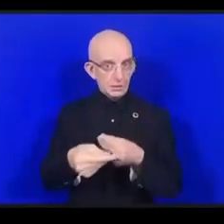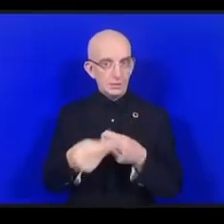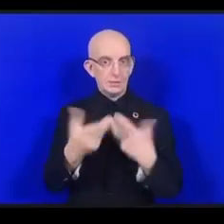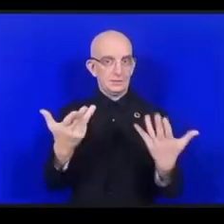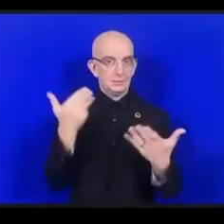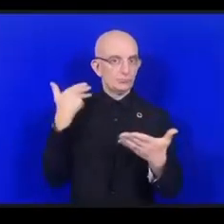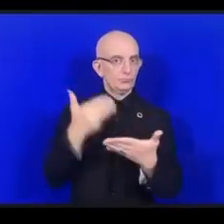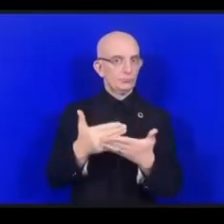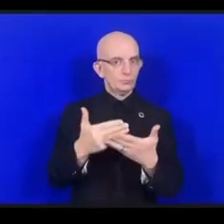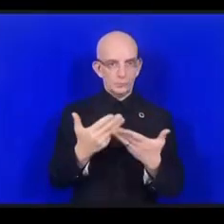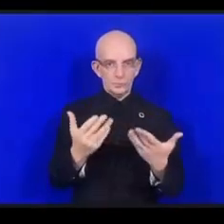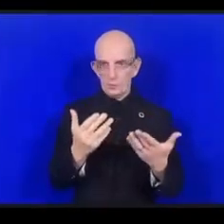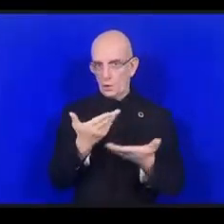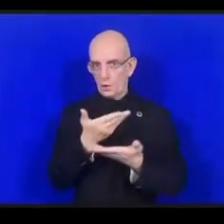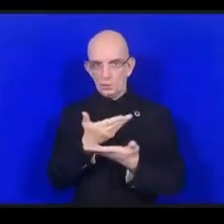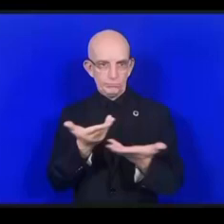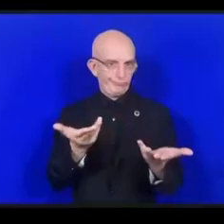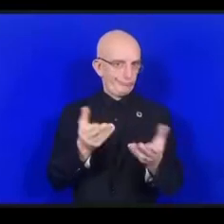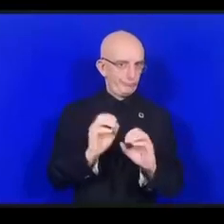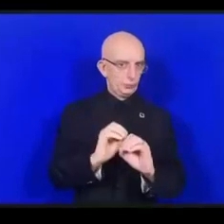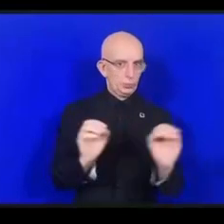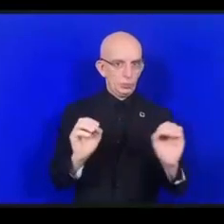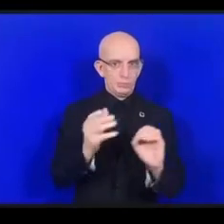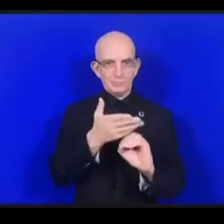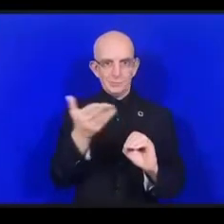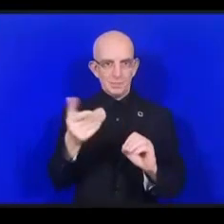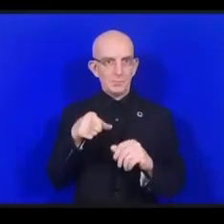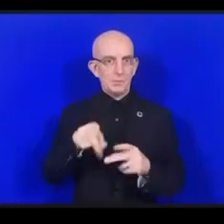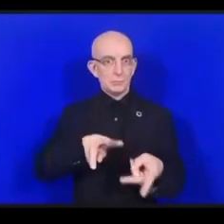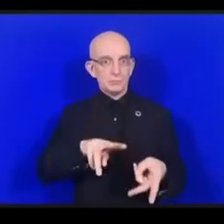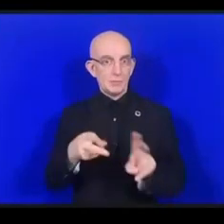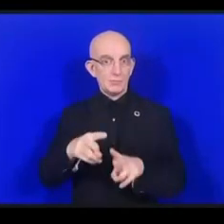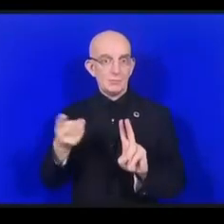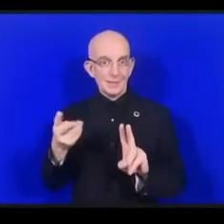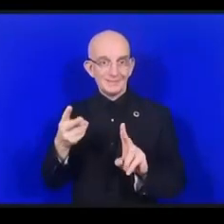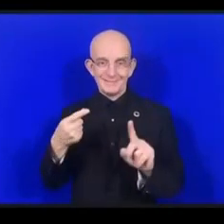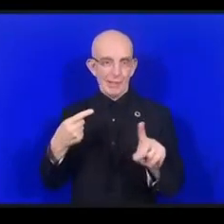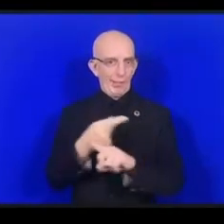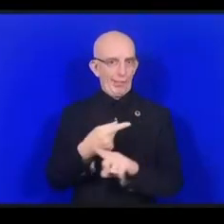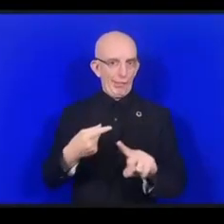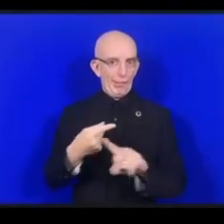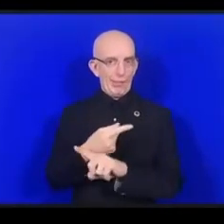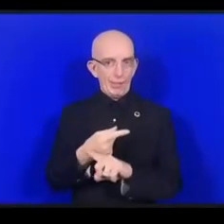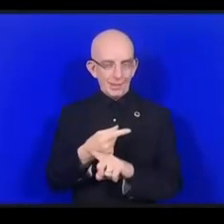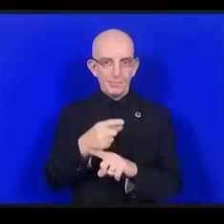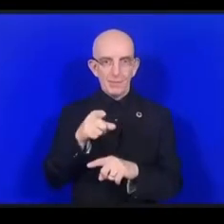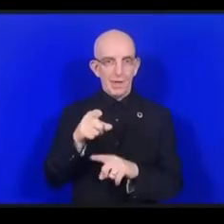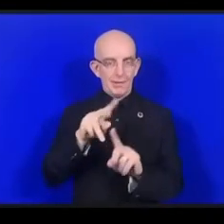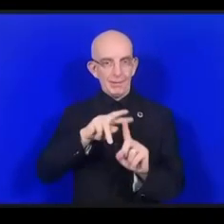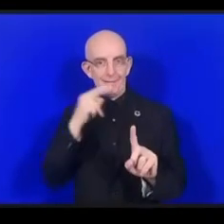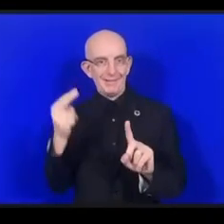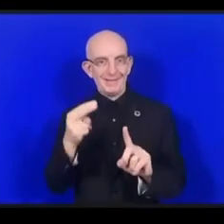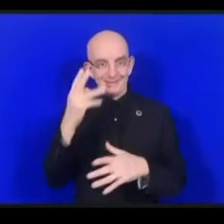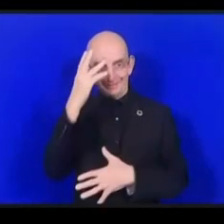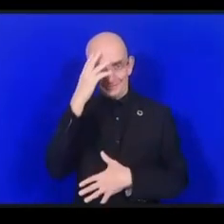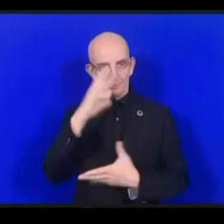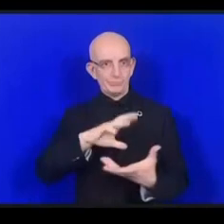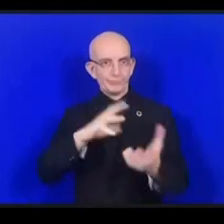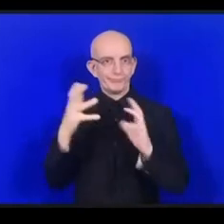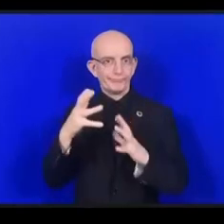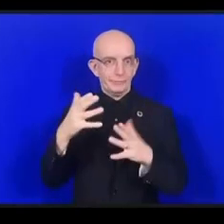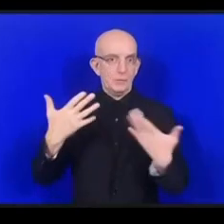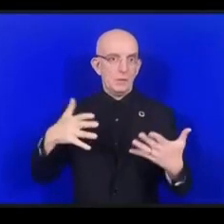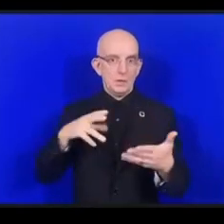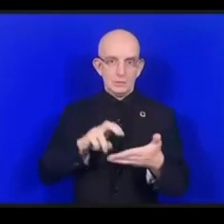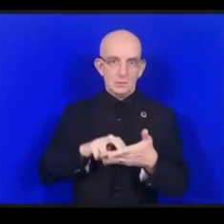plenamente superando los obstáculos con cosas como ha dicho vind hemos visto por ejemplo un progreso